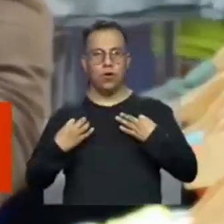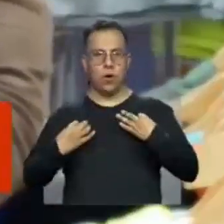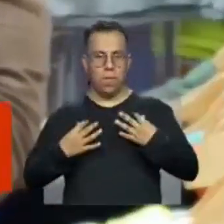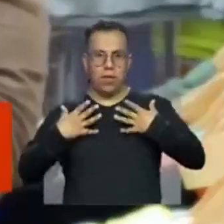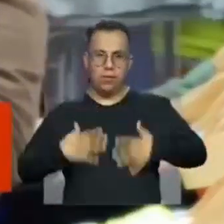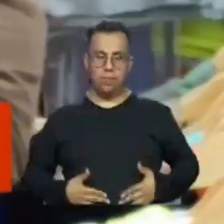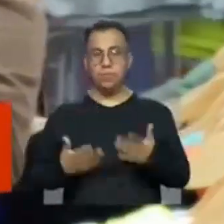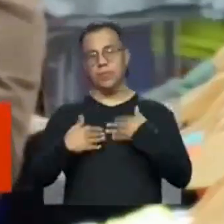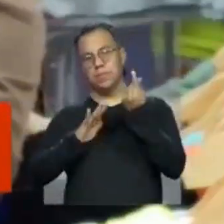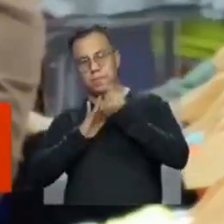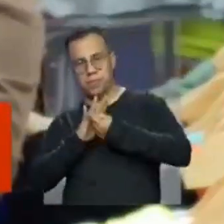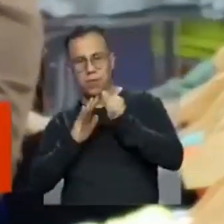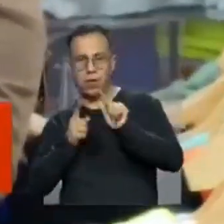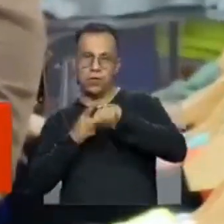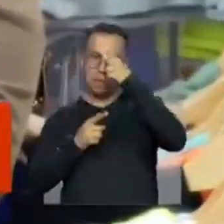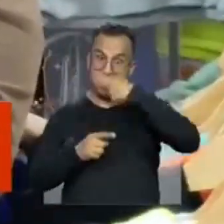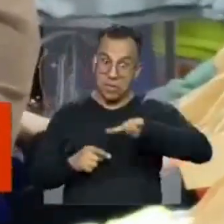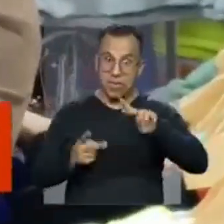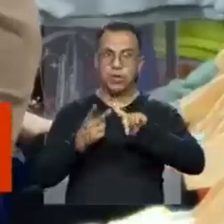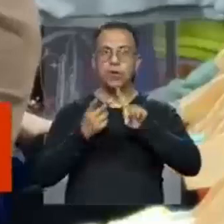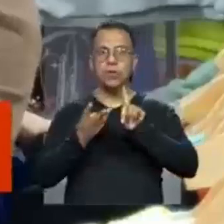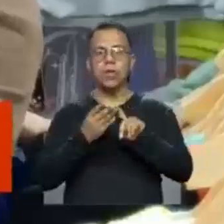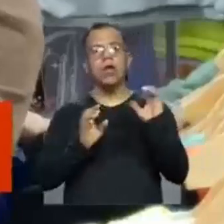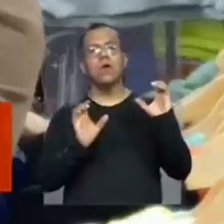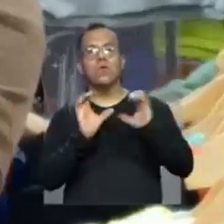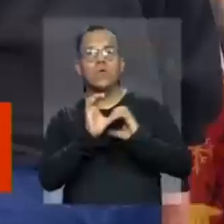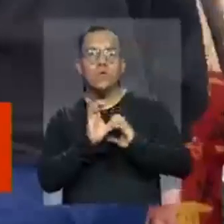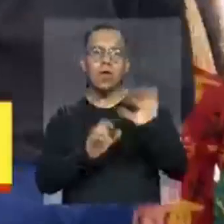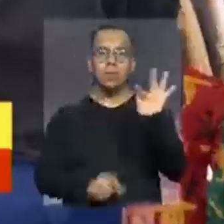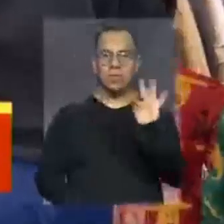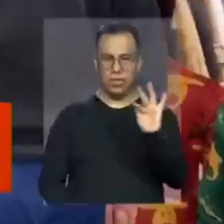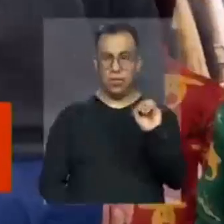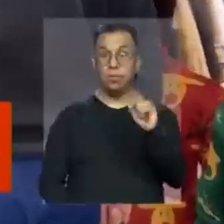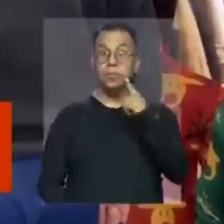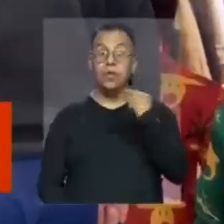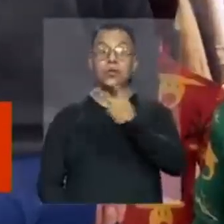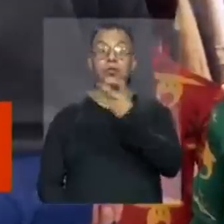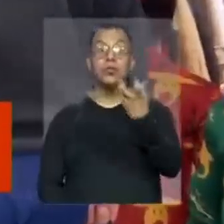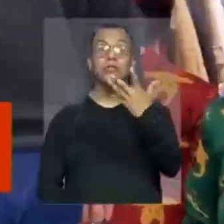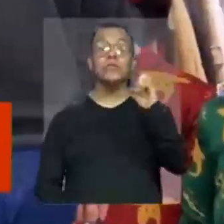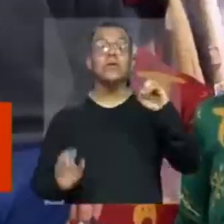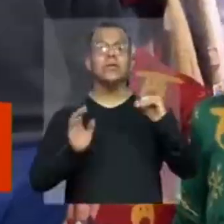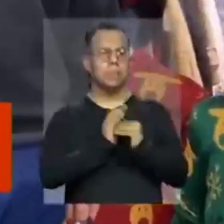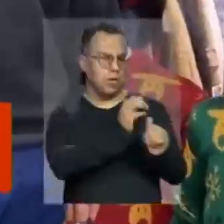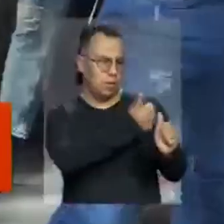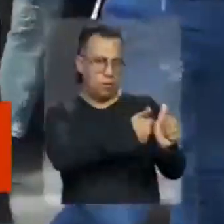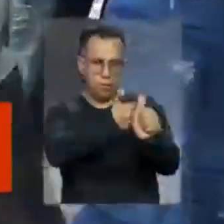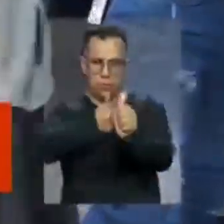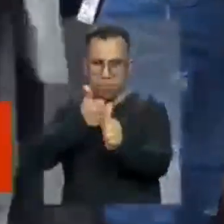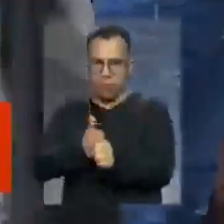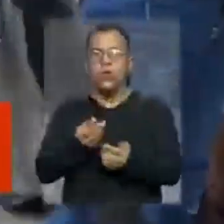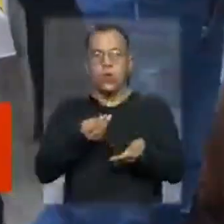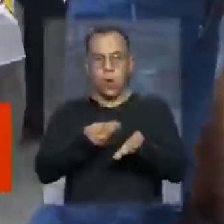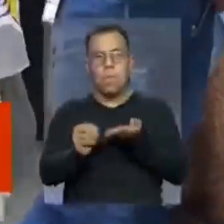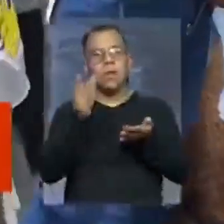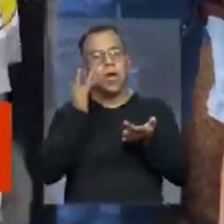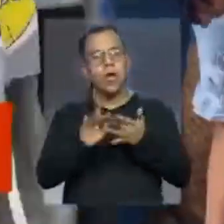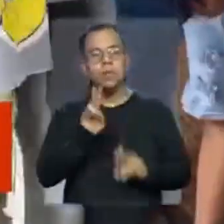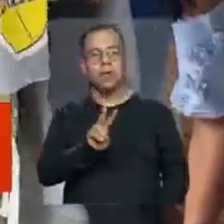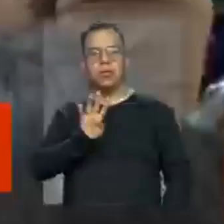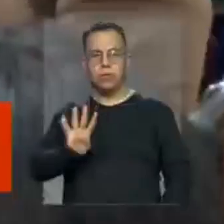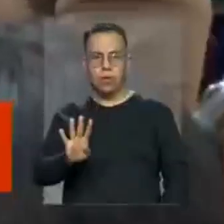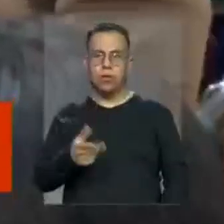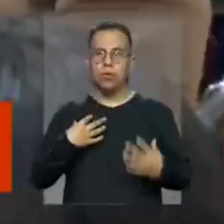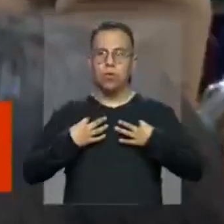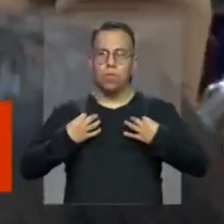Estoy aquí con mi esposa, mis hijos, mi cuñada, mi tío. Con 250 mil para cada uno les alcanzó para el estreno del 24.